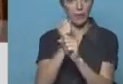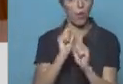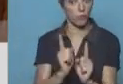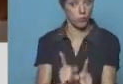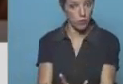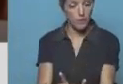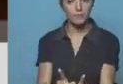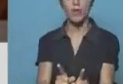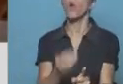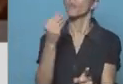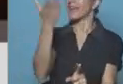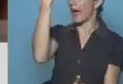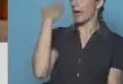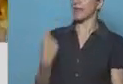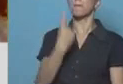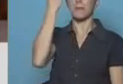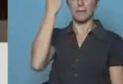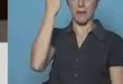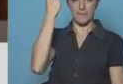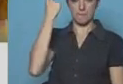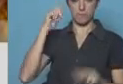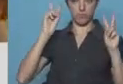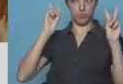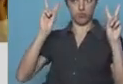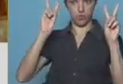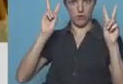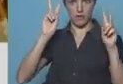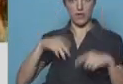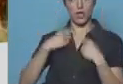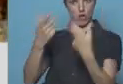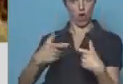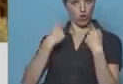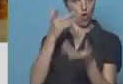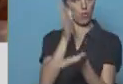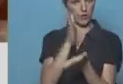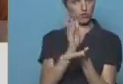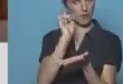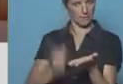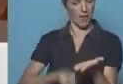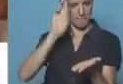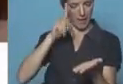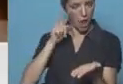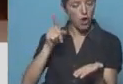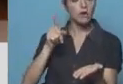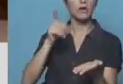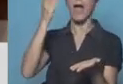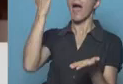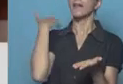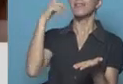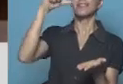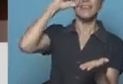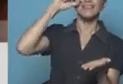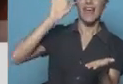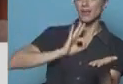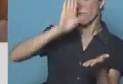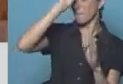inclusive el primer peronismo, que fue también un gran empoderador y dador de derechos y garantías a los ciudadanos, no alcanzó los 10 años porque